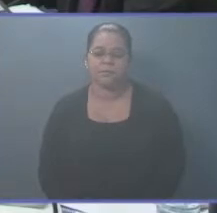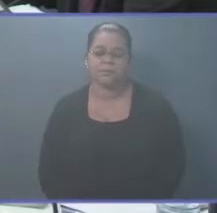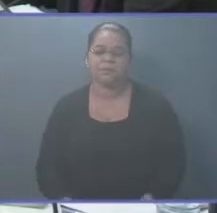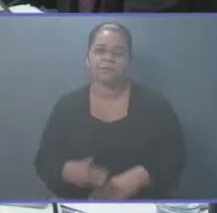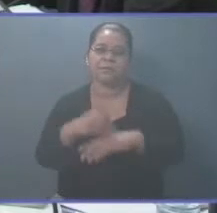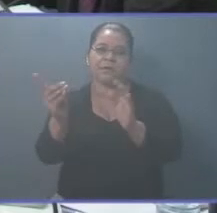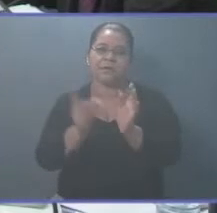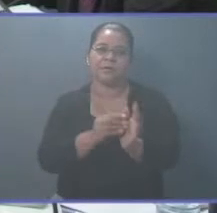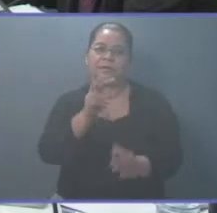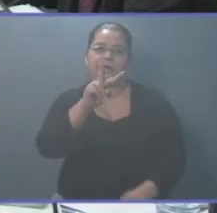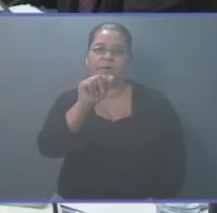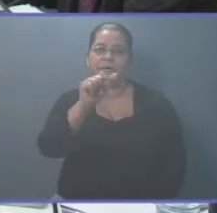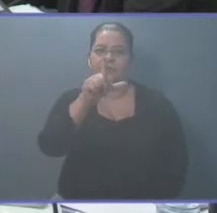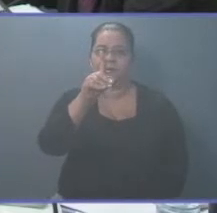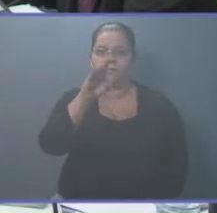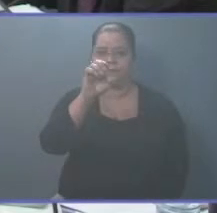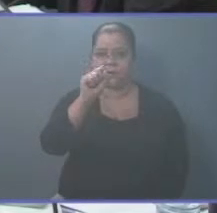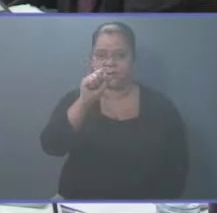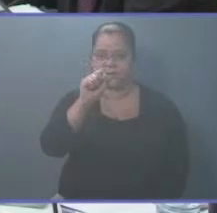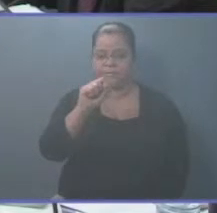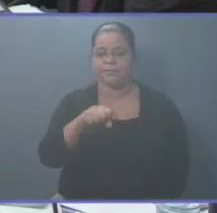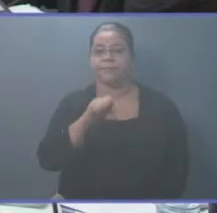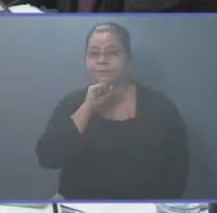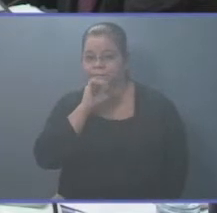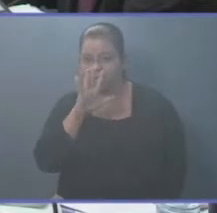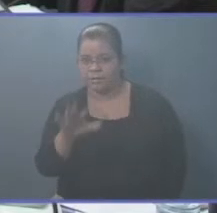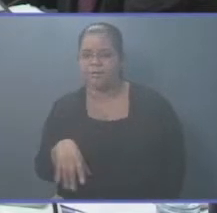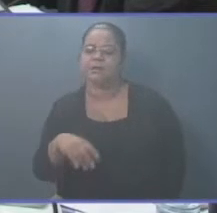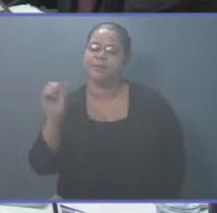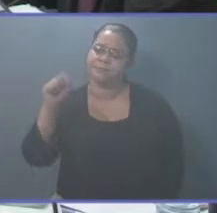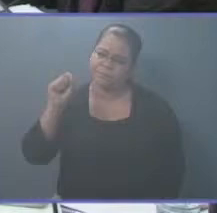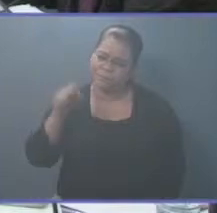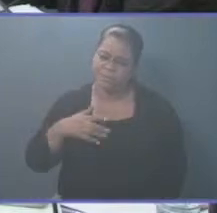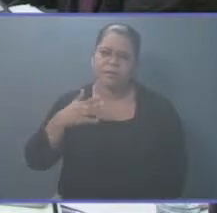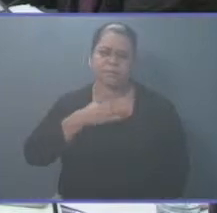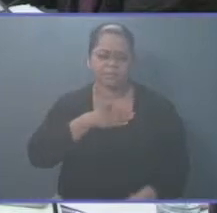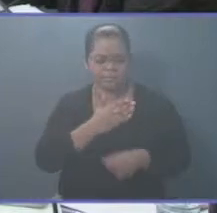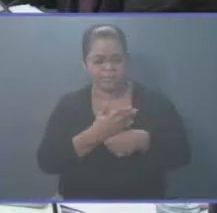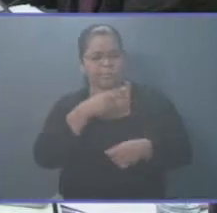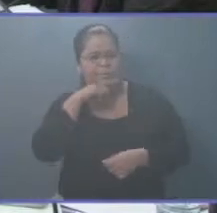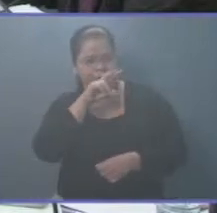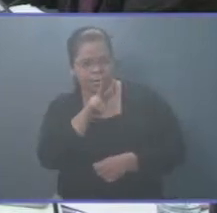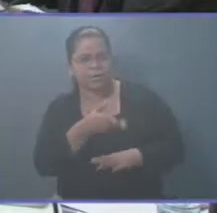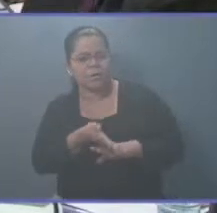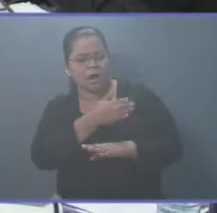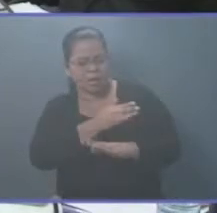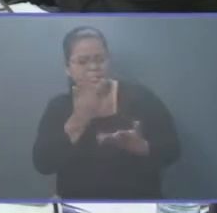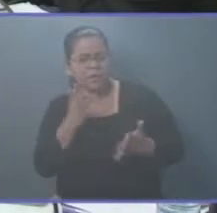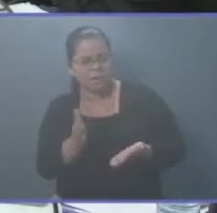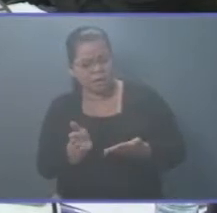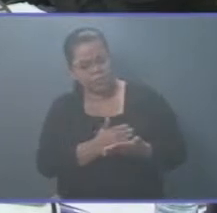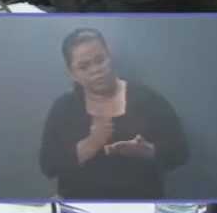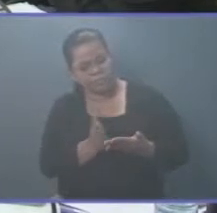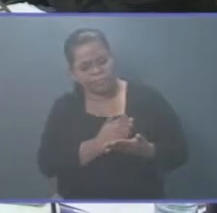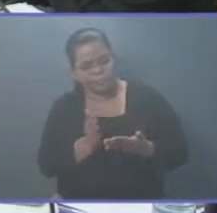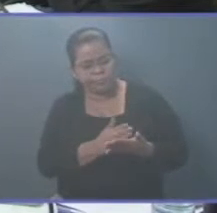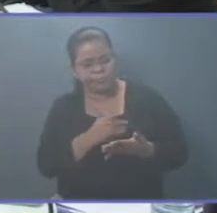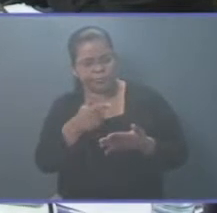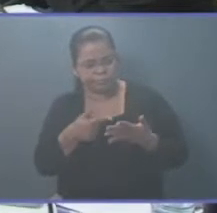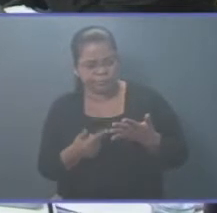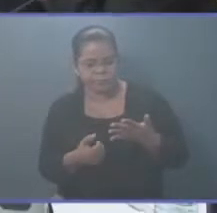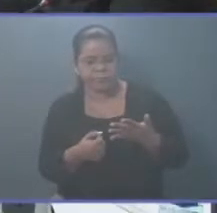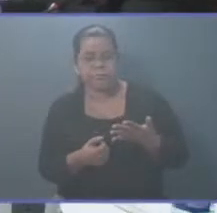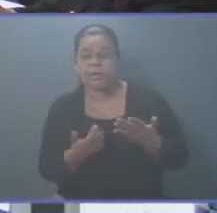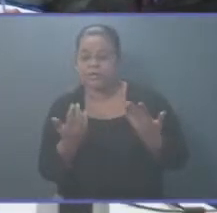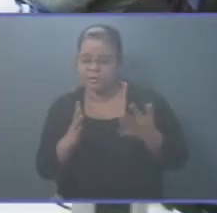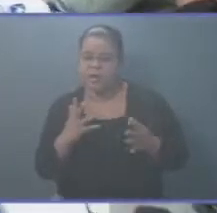Diputado Valdés. Nosotros como grupo parlamentario habíamos discutido ya el contenido. Estamos